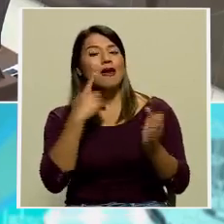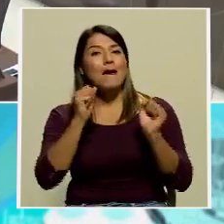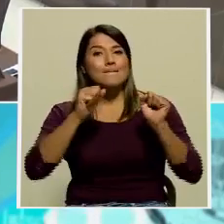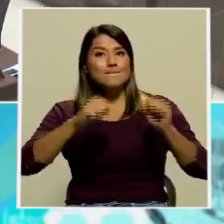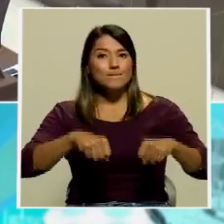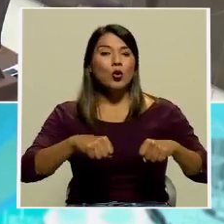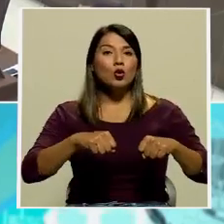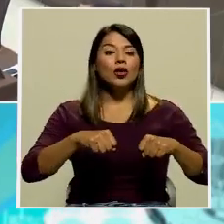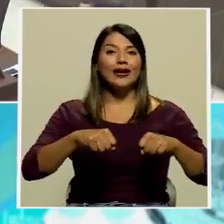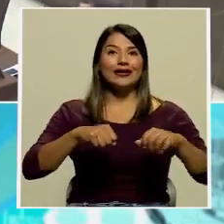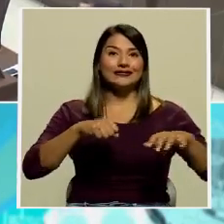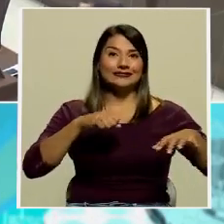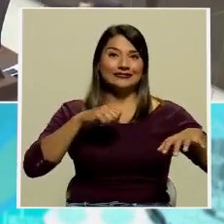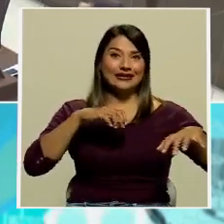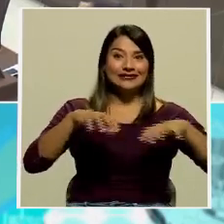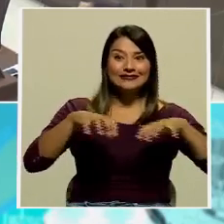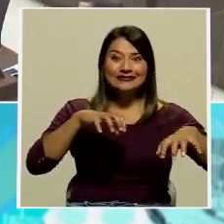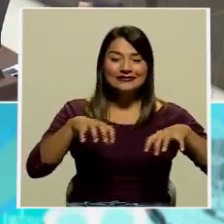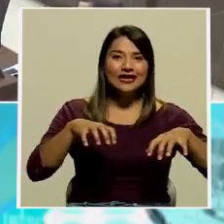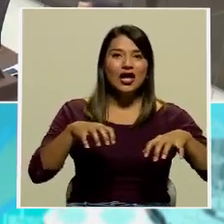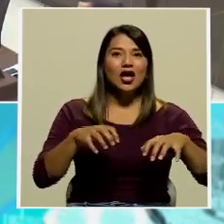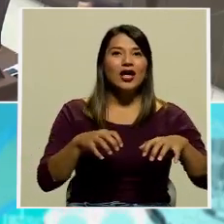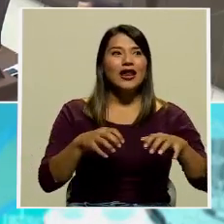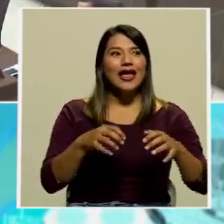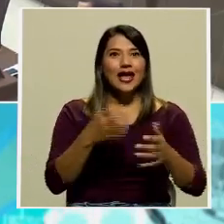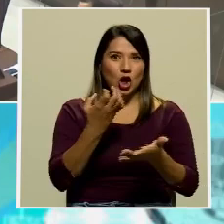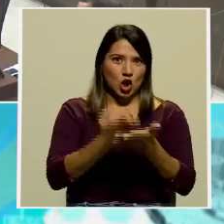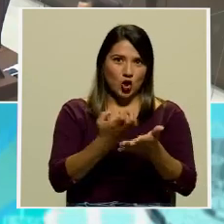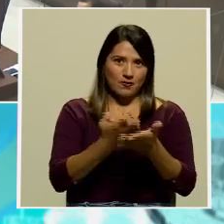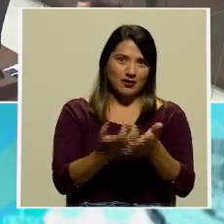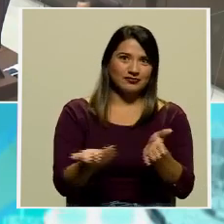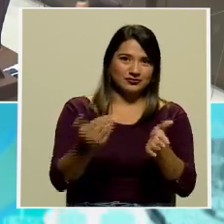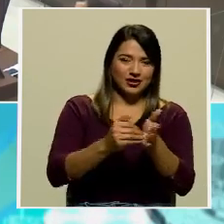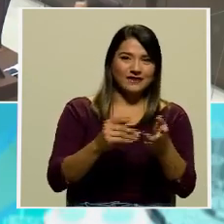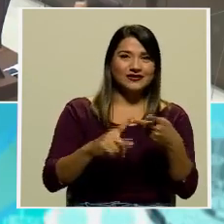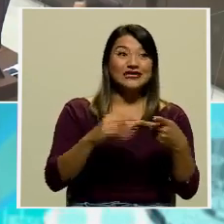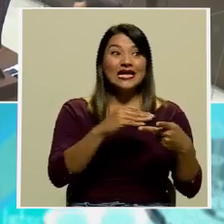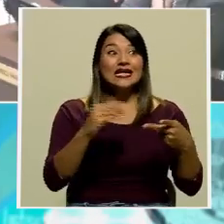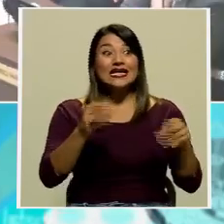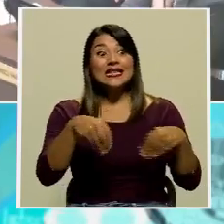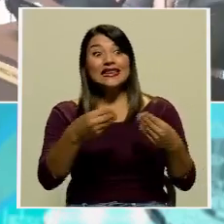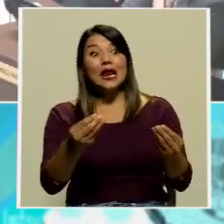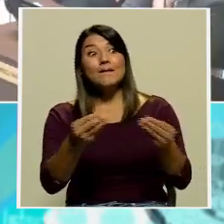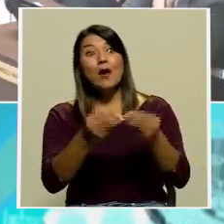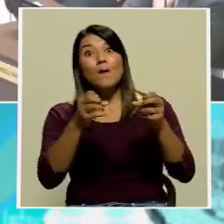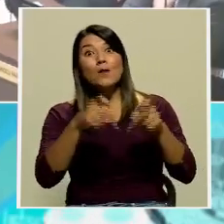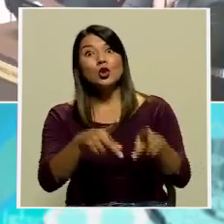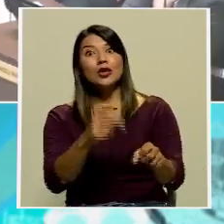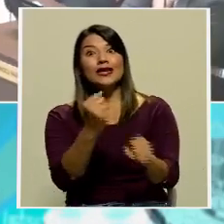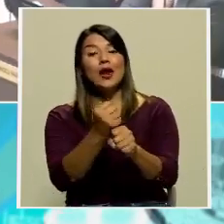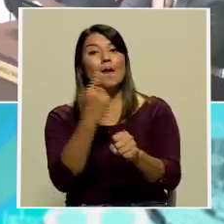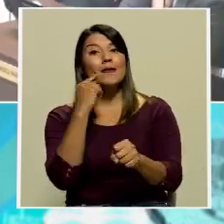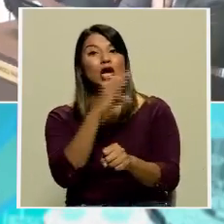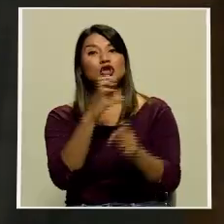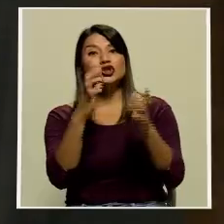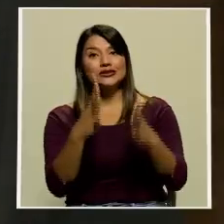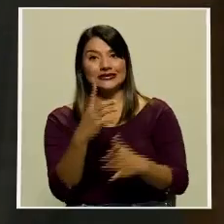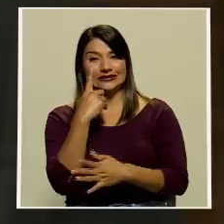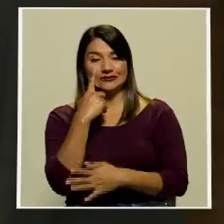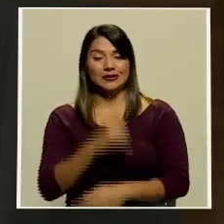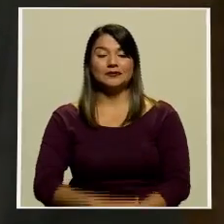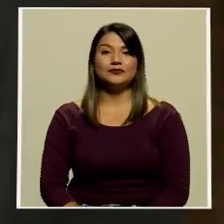estas temáticas, tanto la reactivación económica como el tema de generar empleo? Y eso es lo que nos dice.